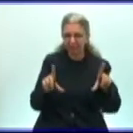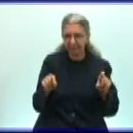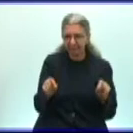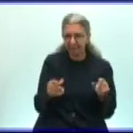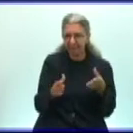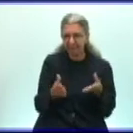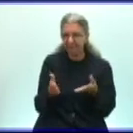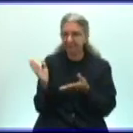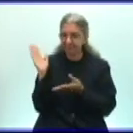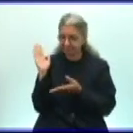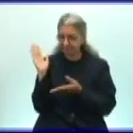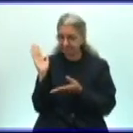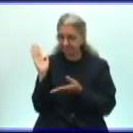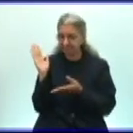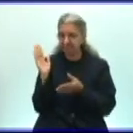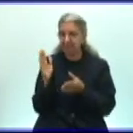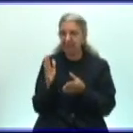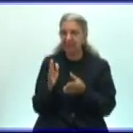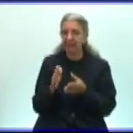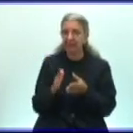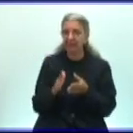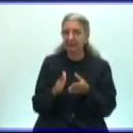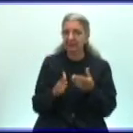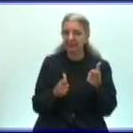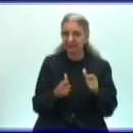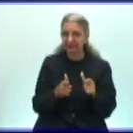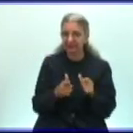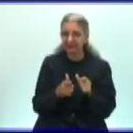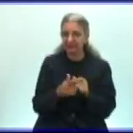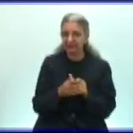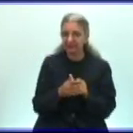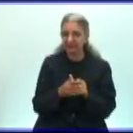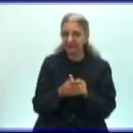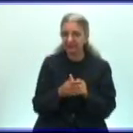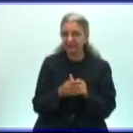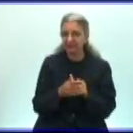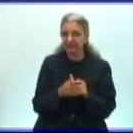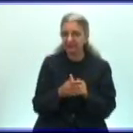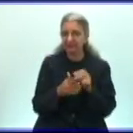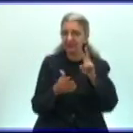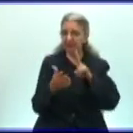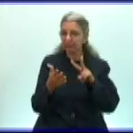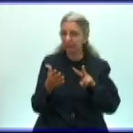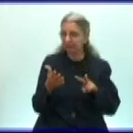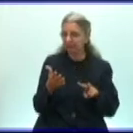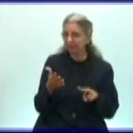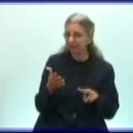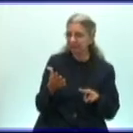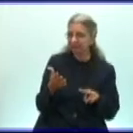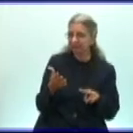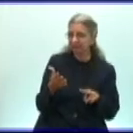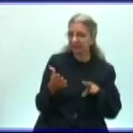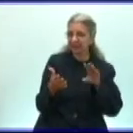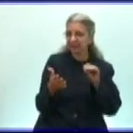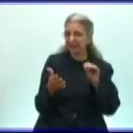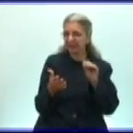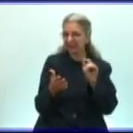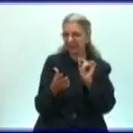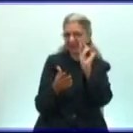Vamos a trabajar con la escala del 10. Vamos a realizar la lectura que nos indica la